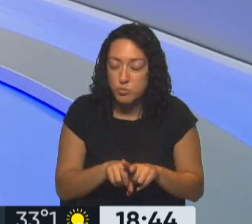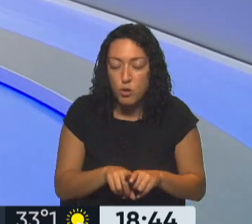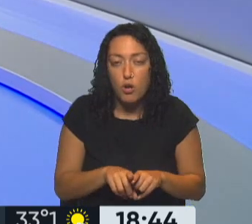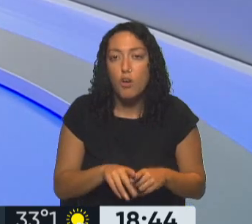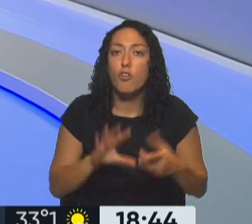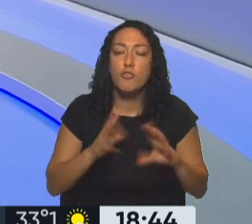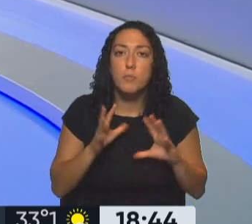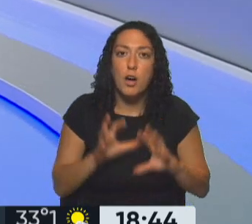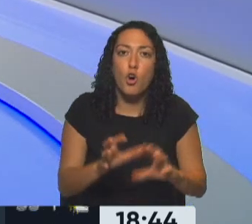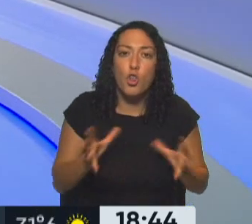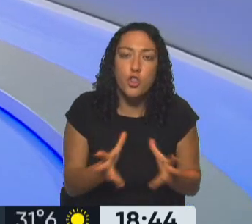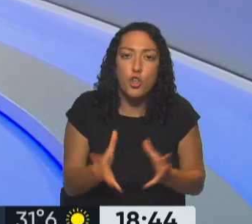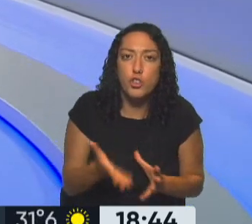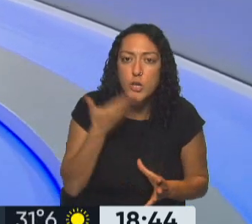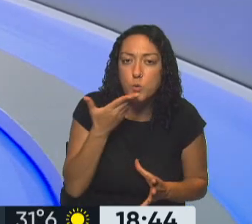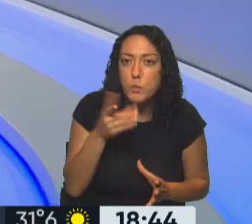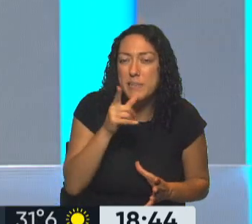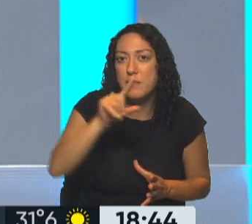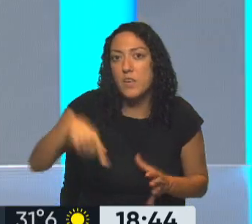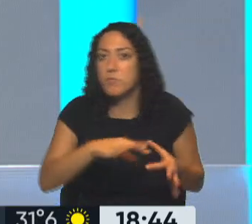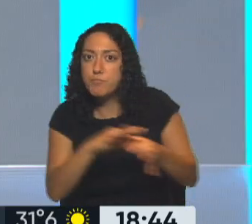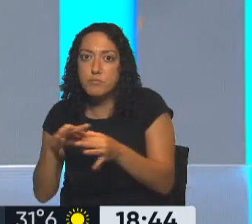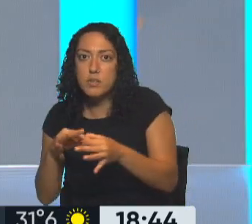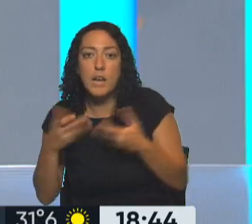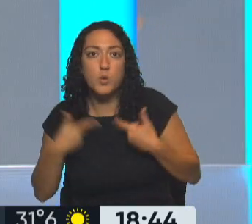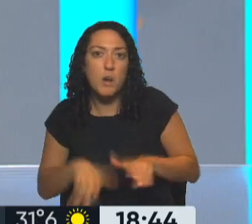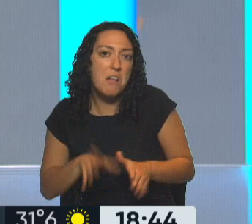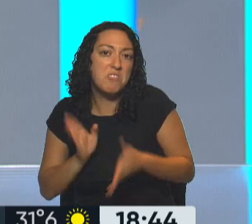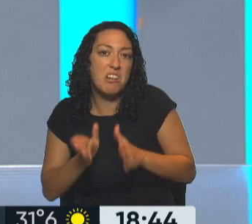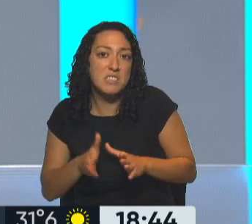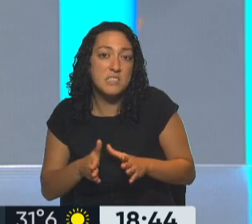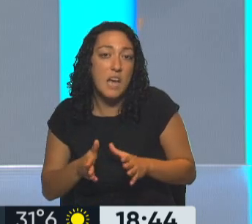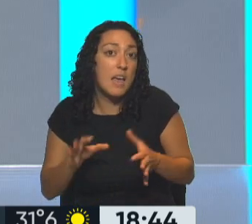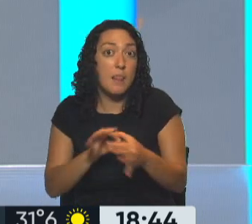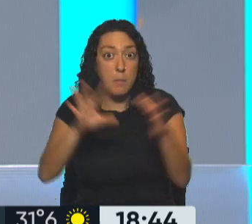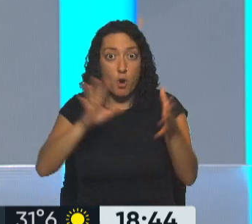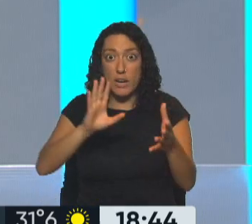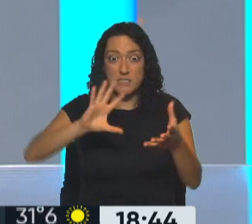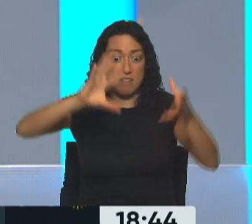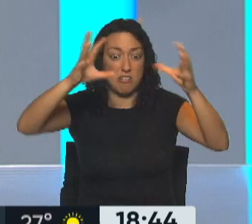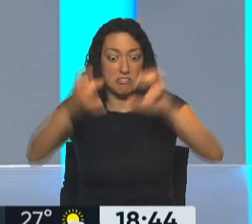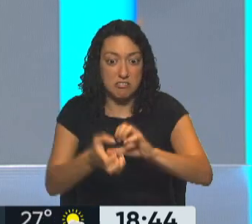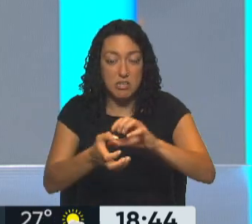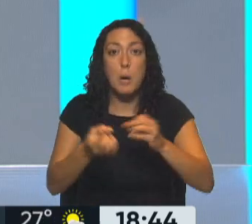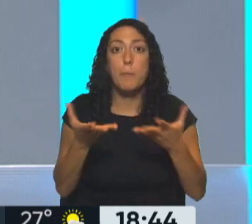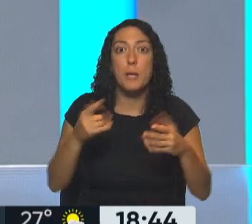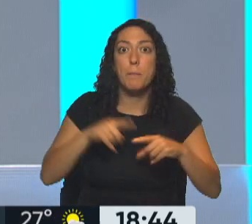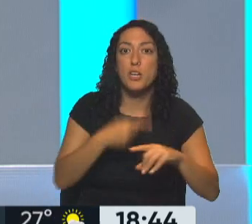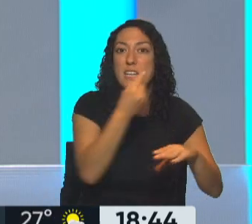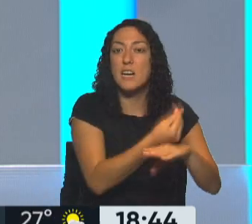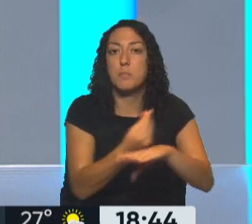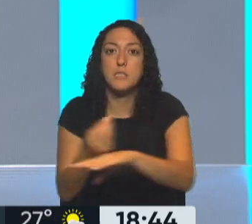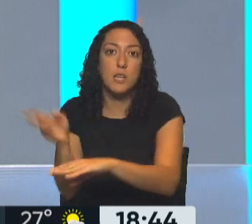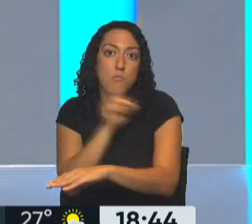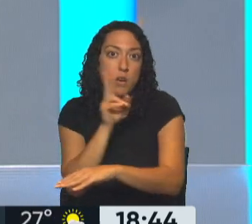de odio naturalizan la violencia y le hacen daño finalmente a la democracia porque la representación política de